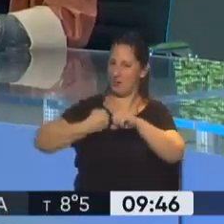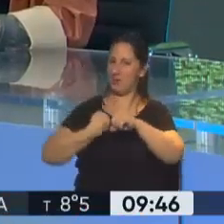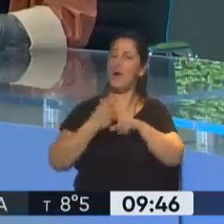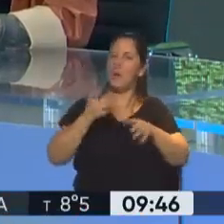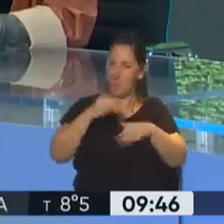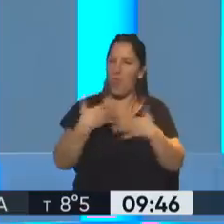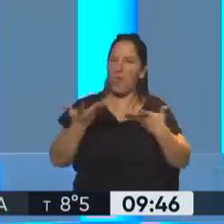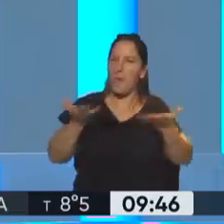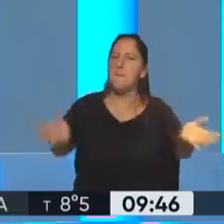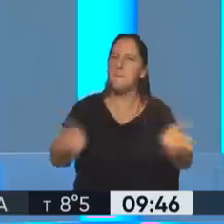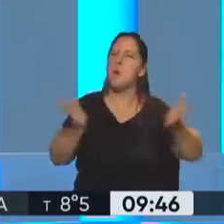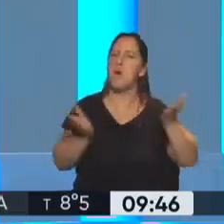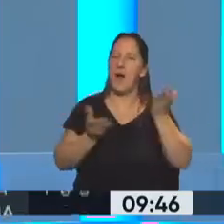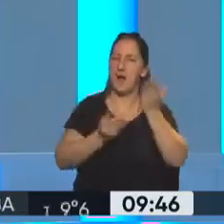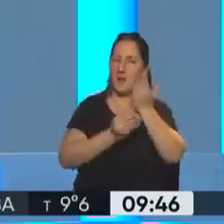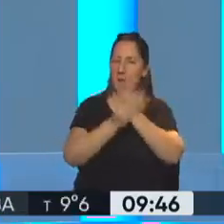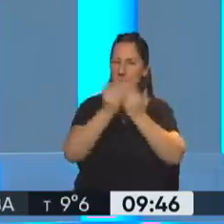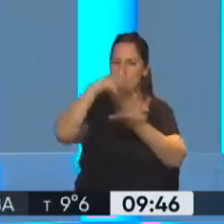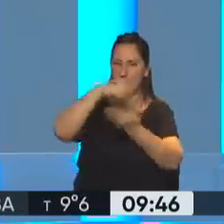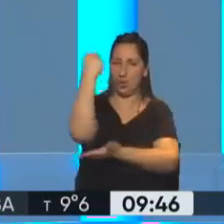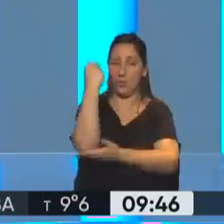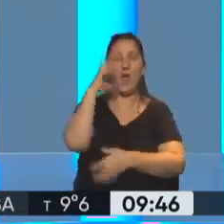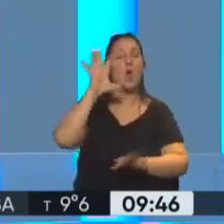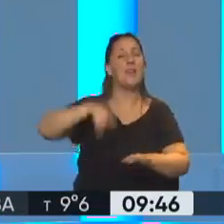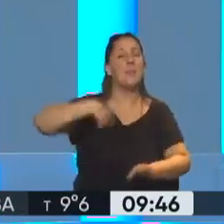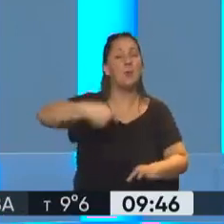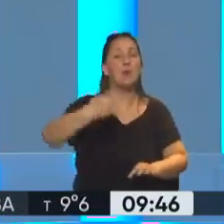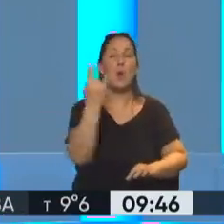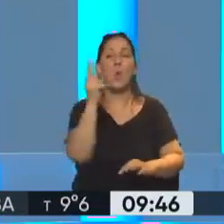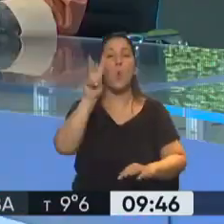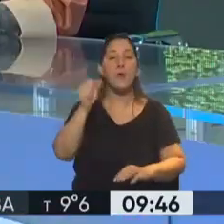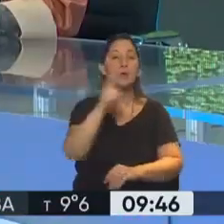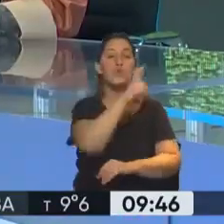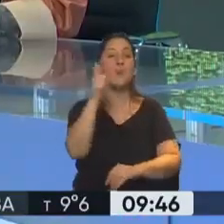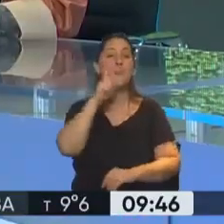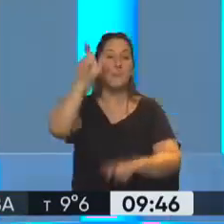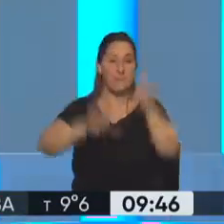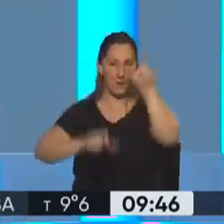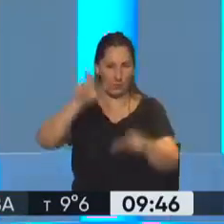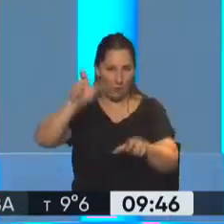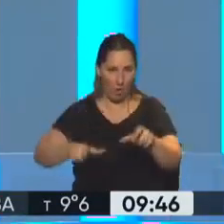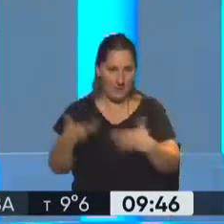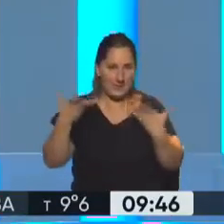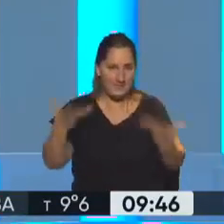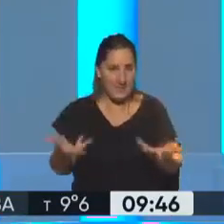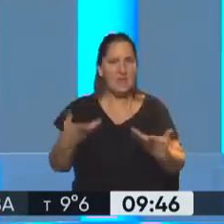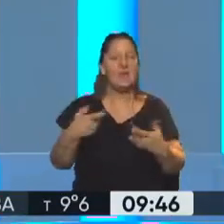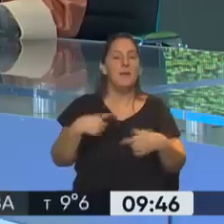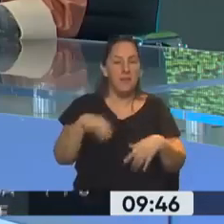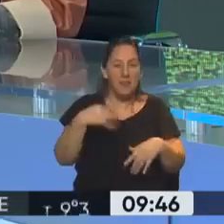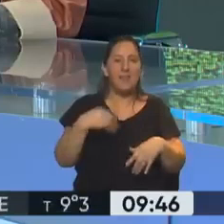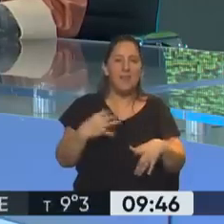recordemos que cuando hablamos de que de hipotecario suba es un universo de 100 mil personas es decir obviamente que hay que atender a